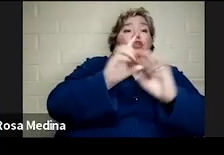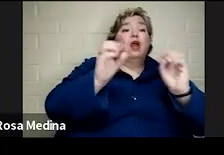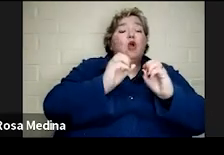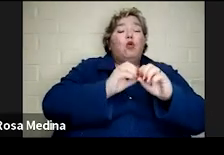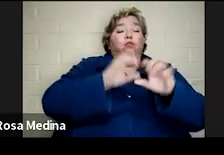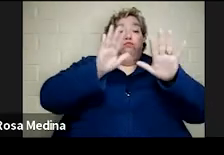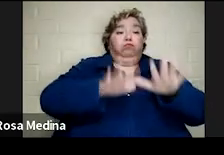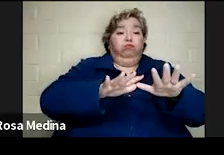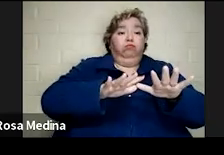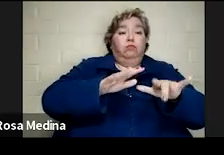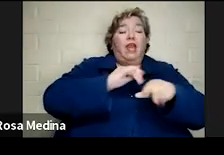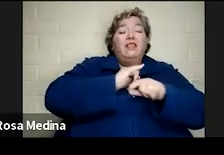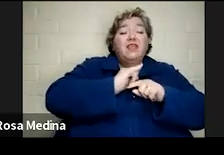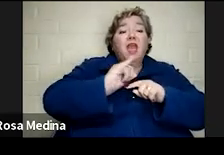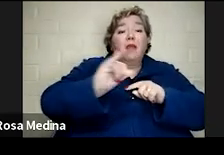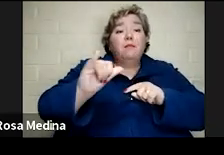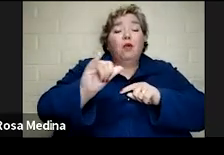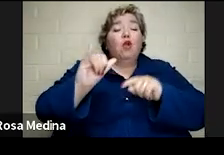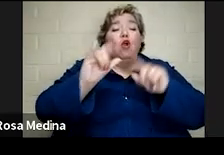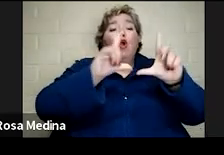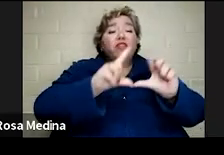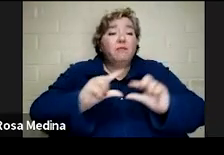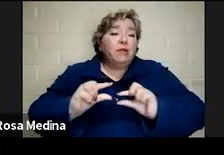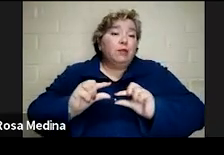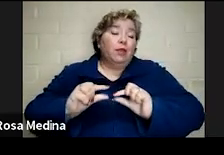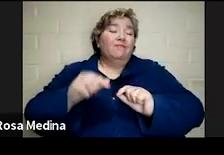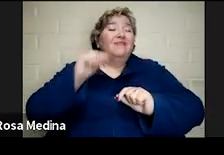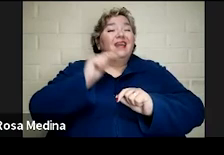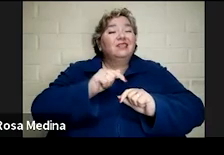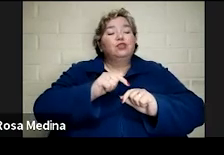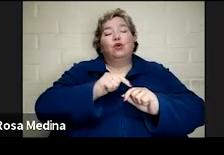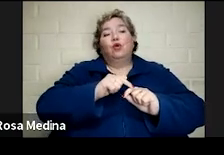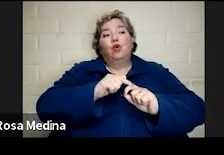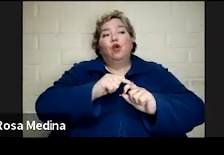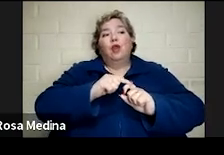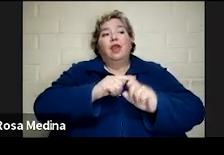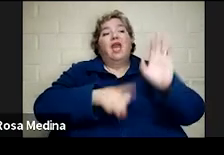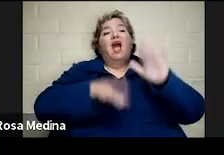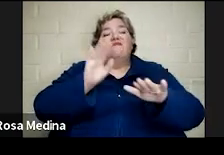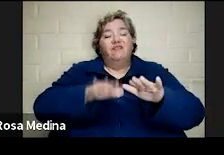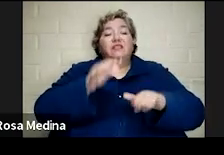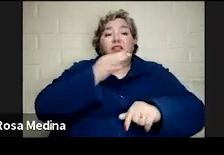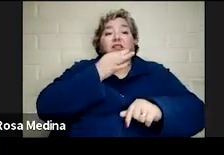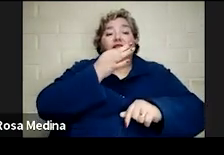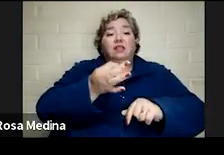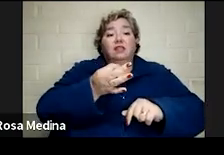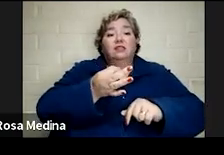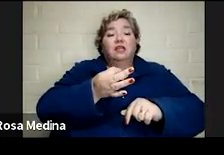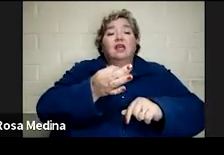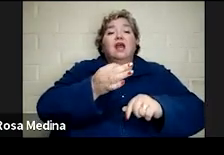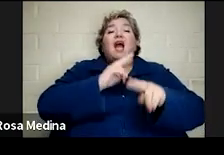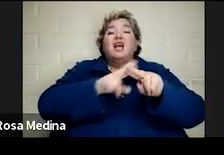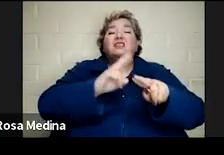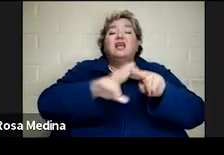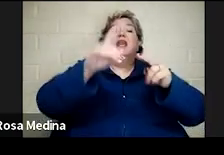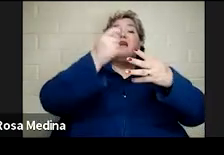el tiempo o si han ido disminuyendo, ¿ya? Entonces por eso muchas veces se recomienda hacer evaluaciones no